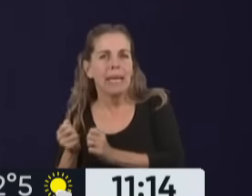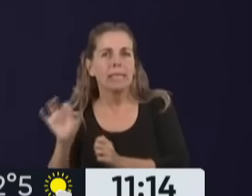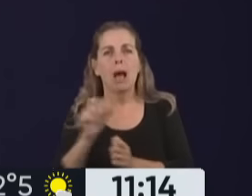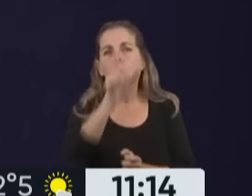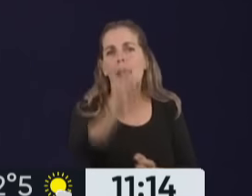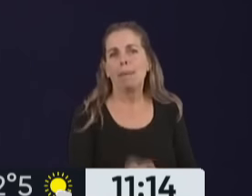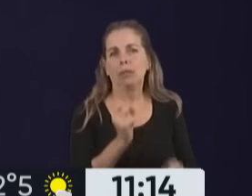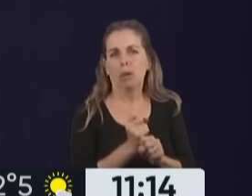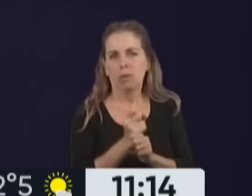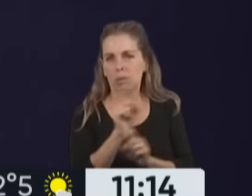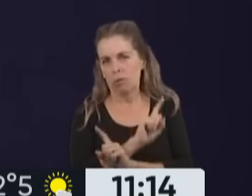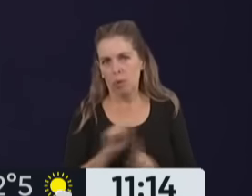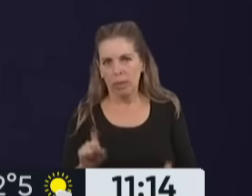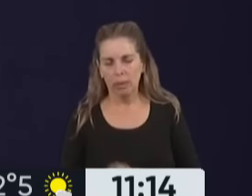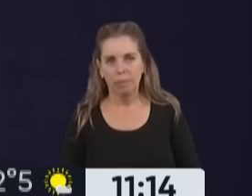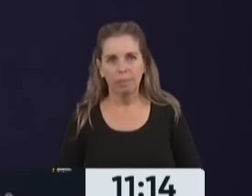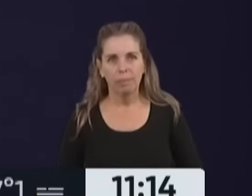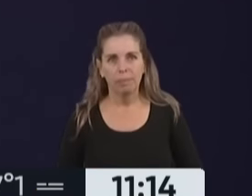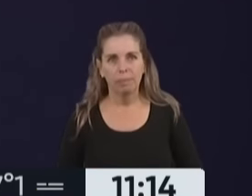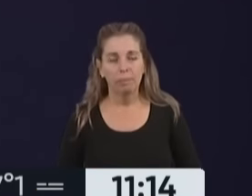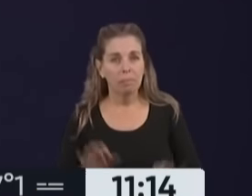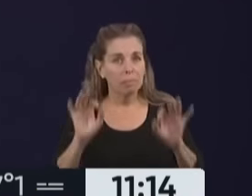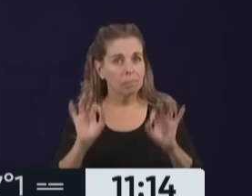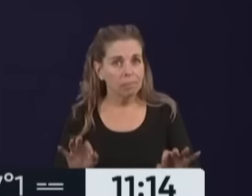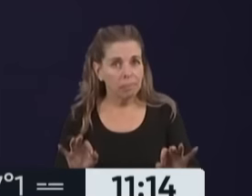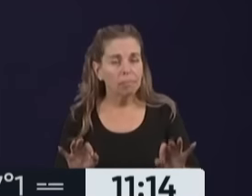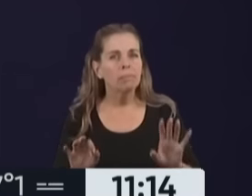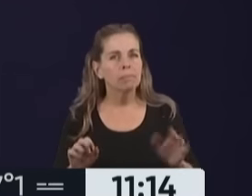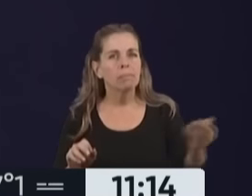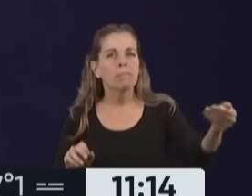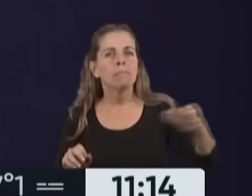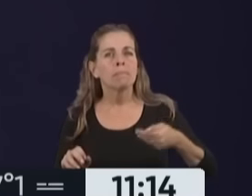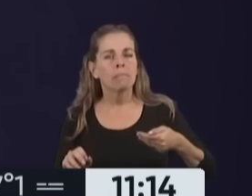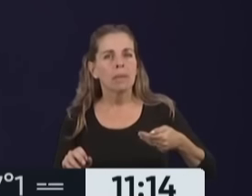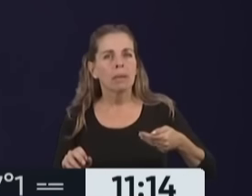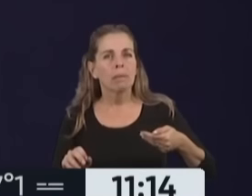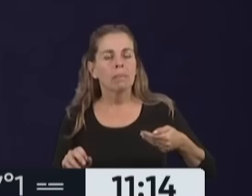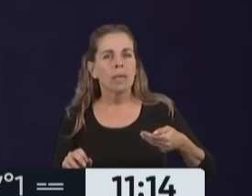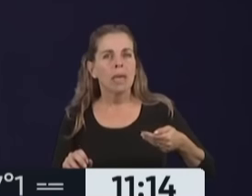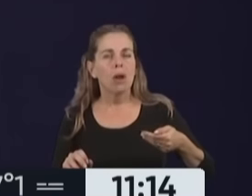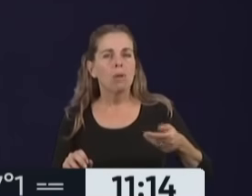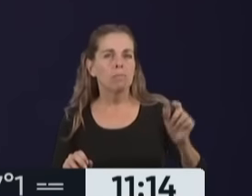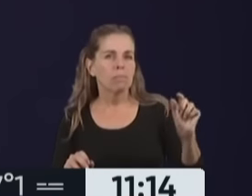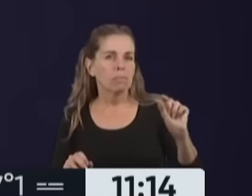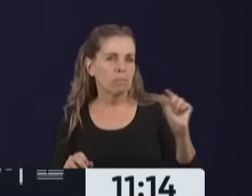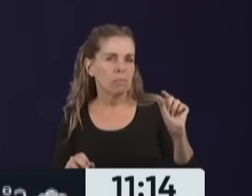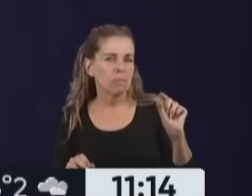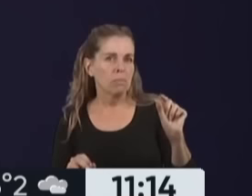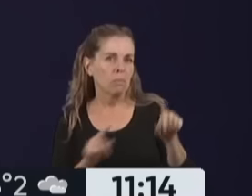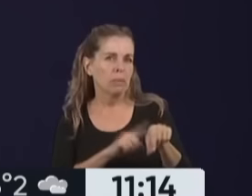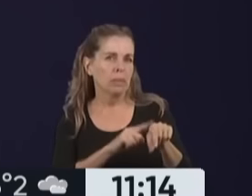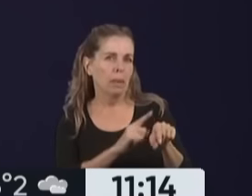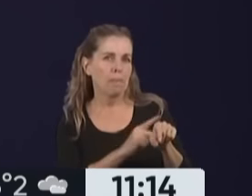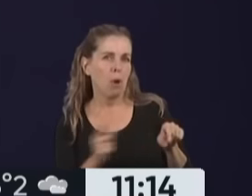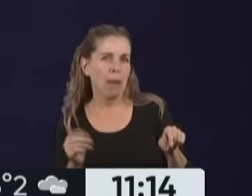vida laboral. Esto no es así. Dicho esto, me han pedido que hoy me amplíe las